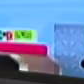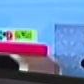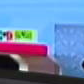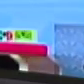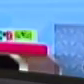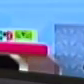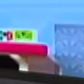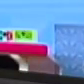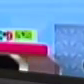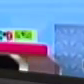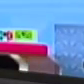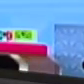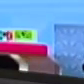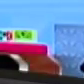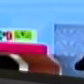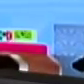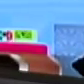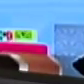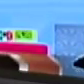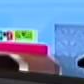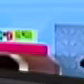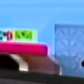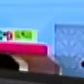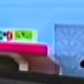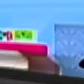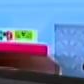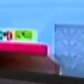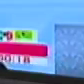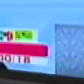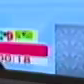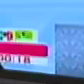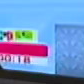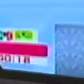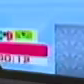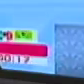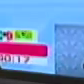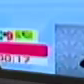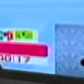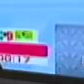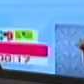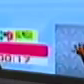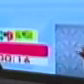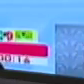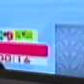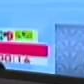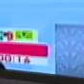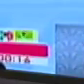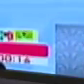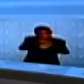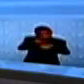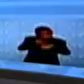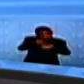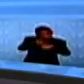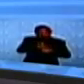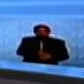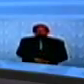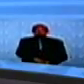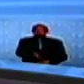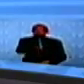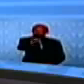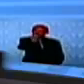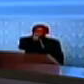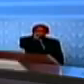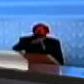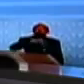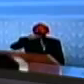pantallas, pues como los ciclistas, bien elegante, corbata verde y camisa blanca, le dice a todos los que vienen detrás